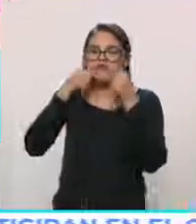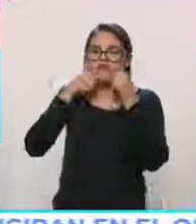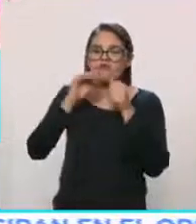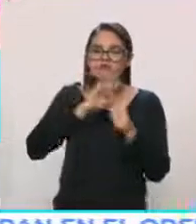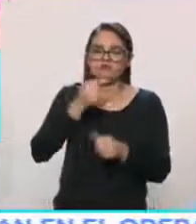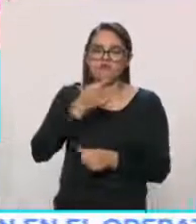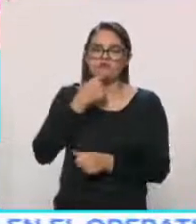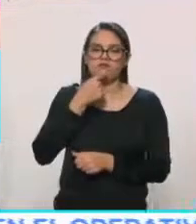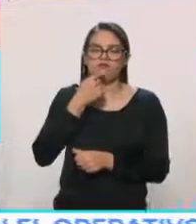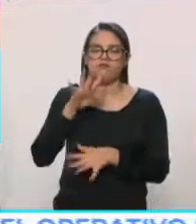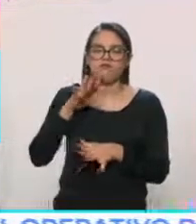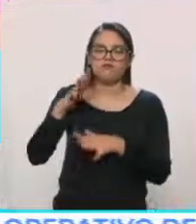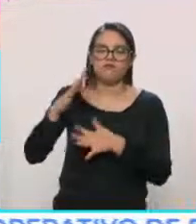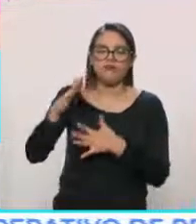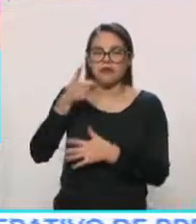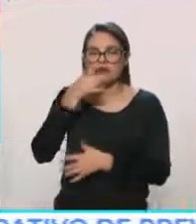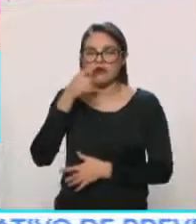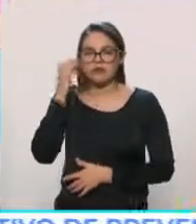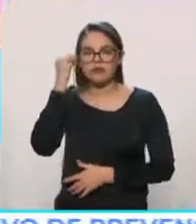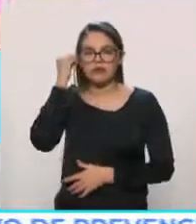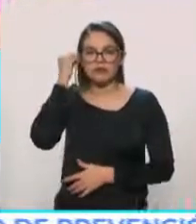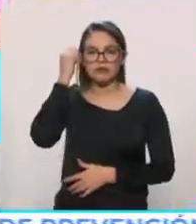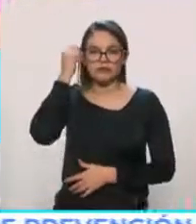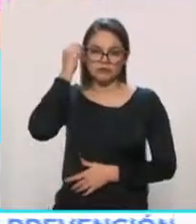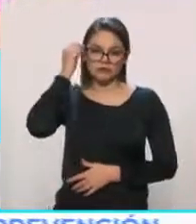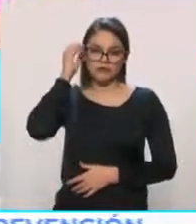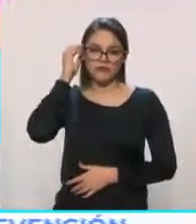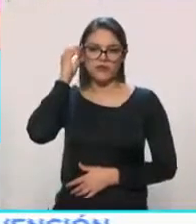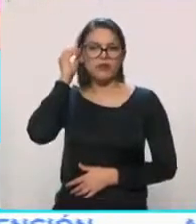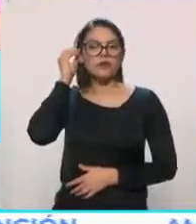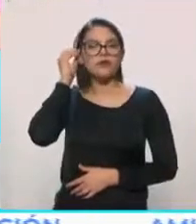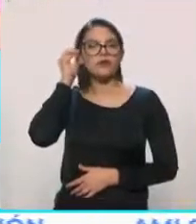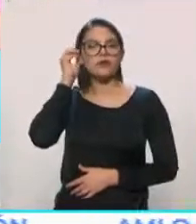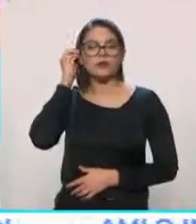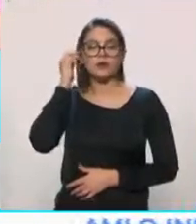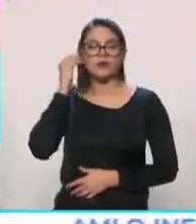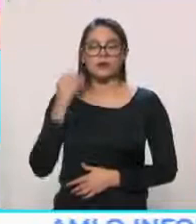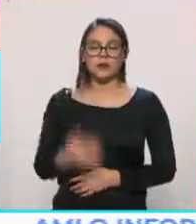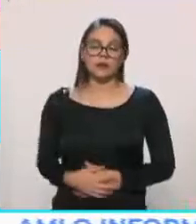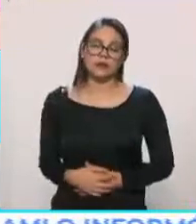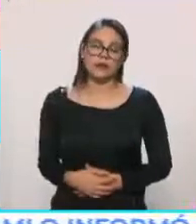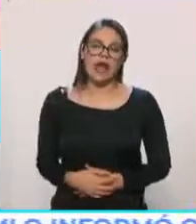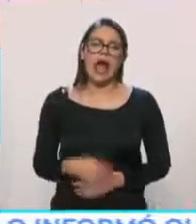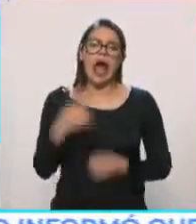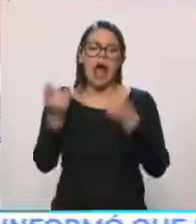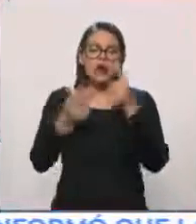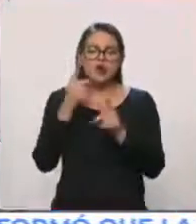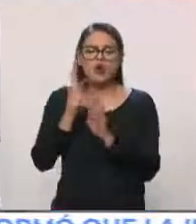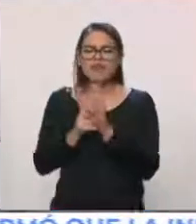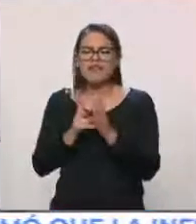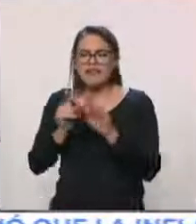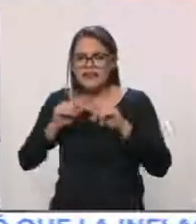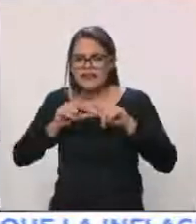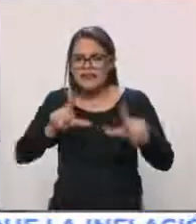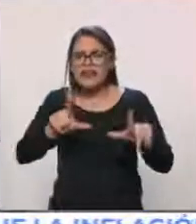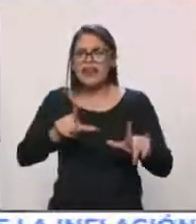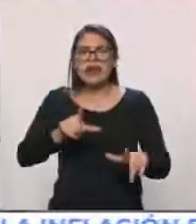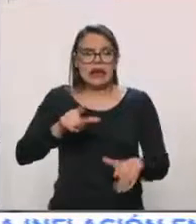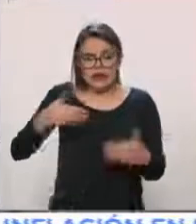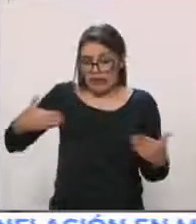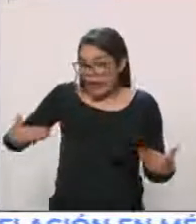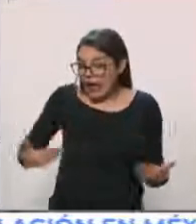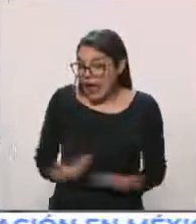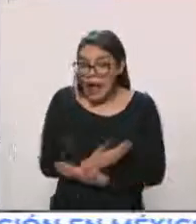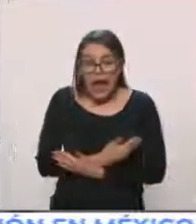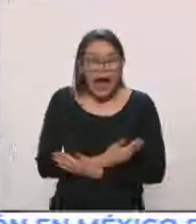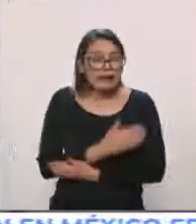estas cápsulas vitamina C? Hay cápsulas para niñas y niños desde recién